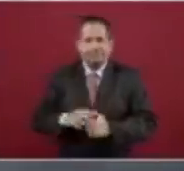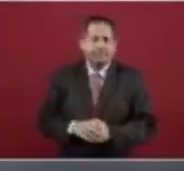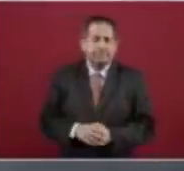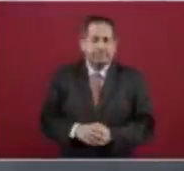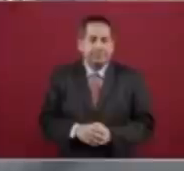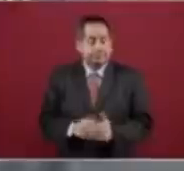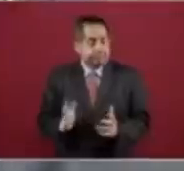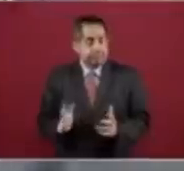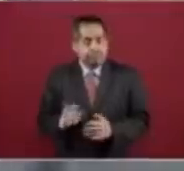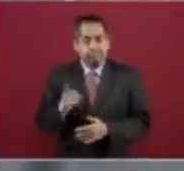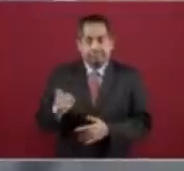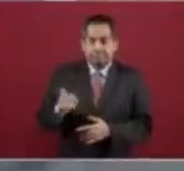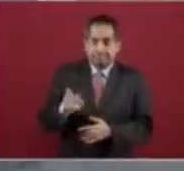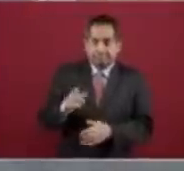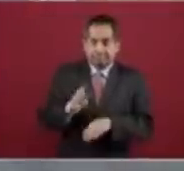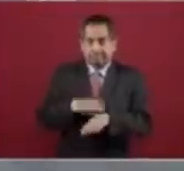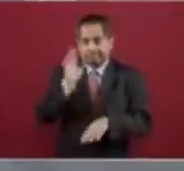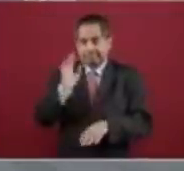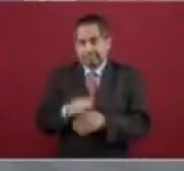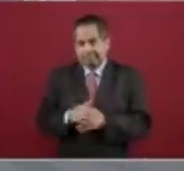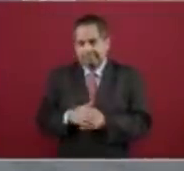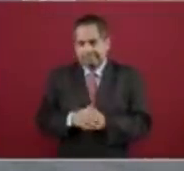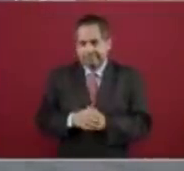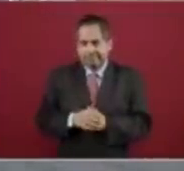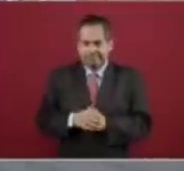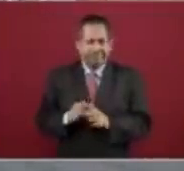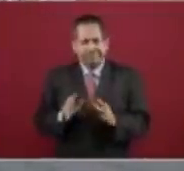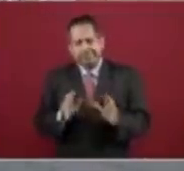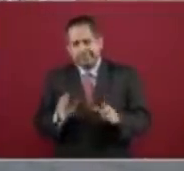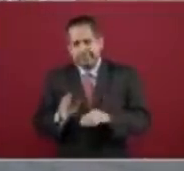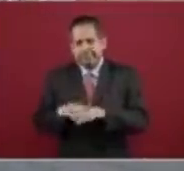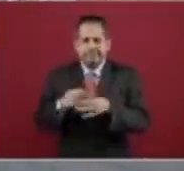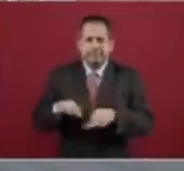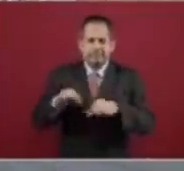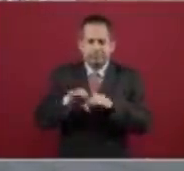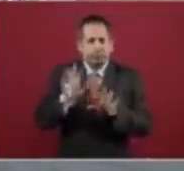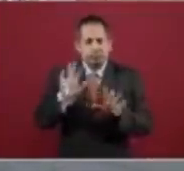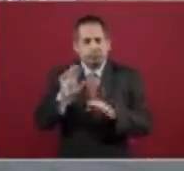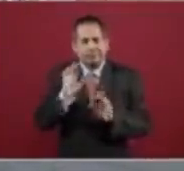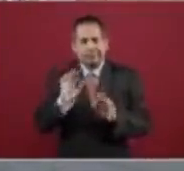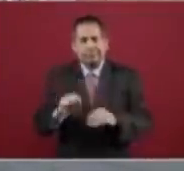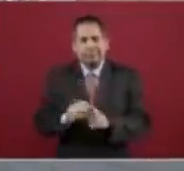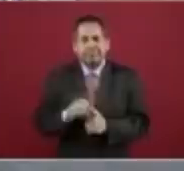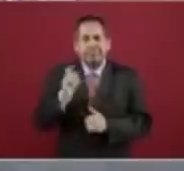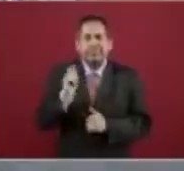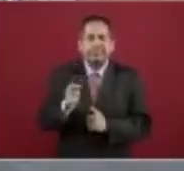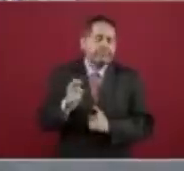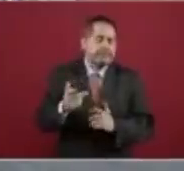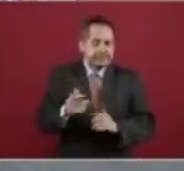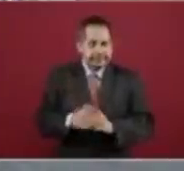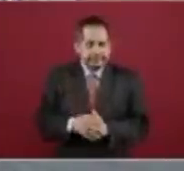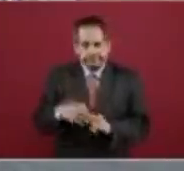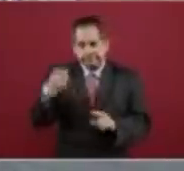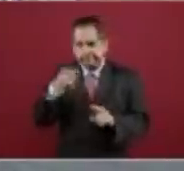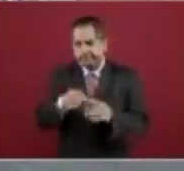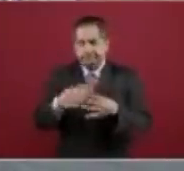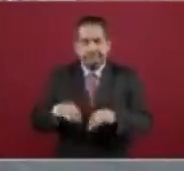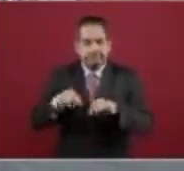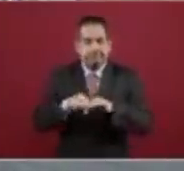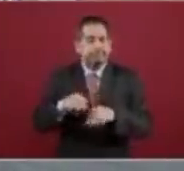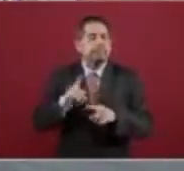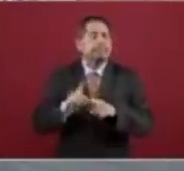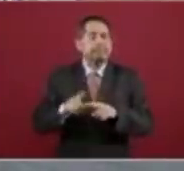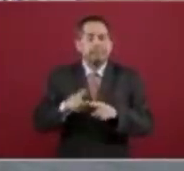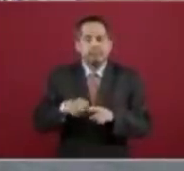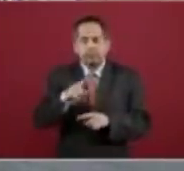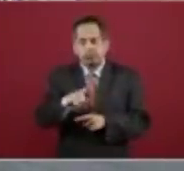Que eso es lo más… No. Lo más importante es que vamos a contar con